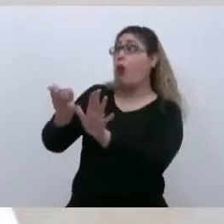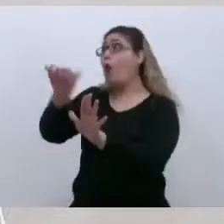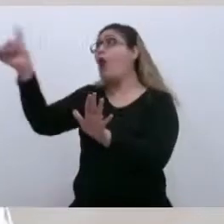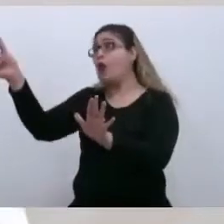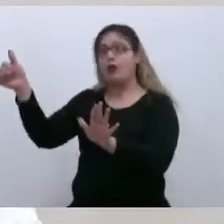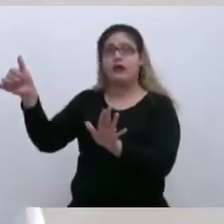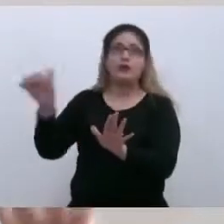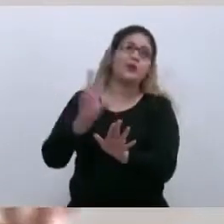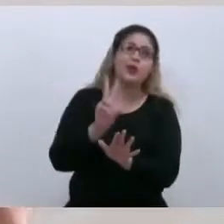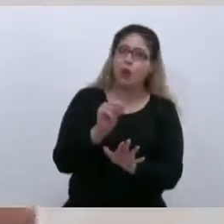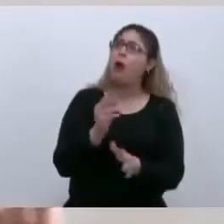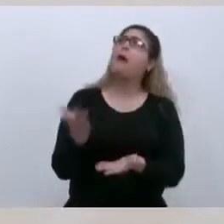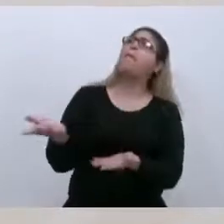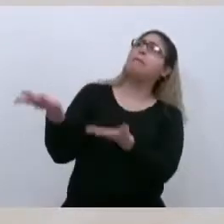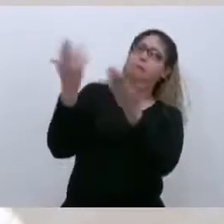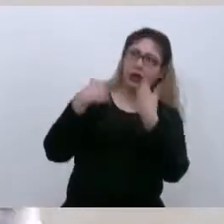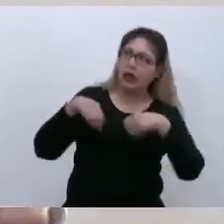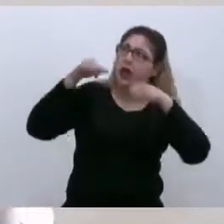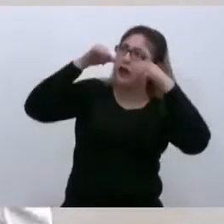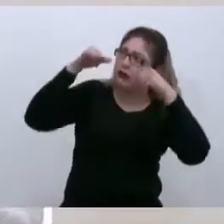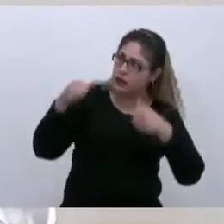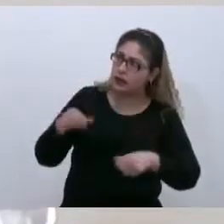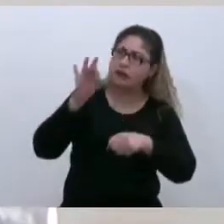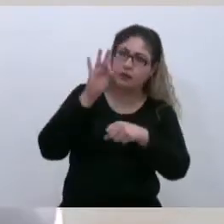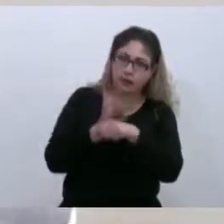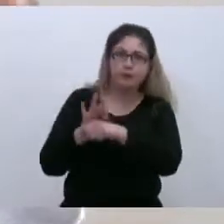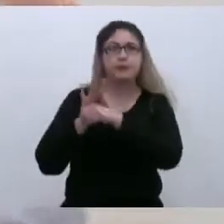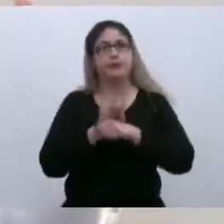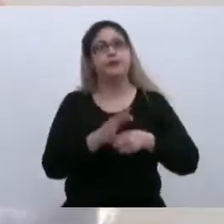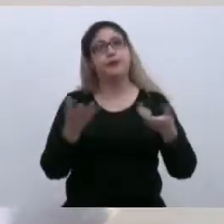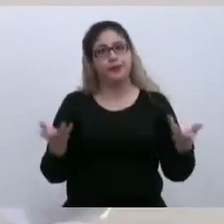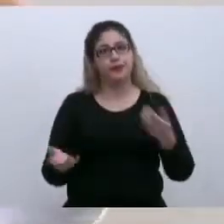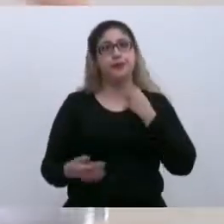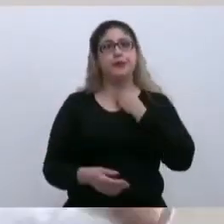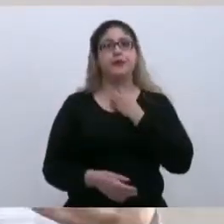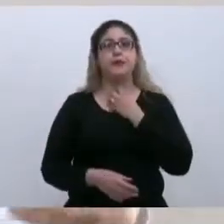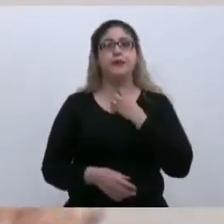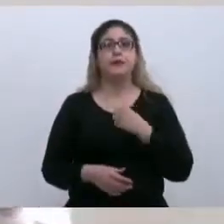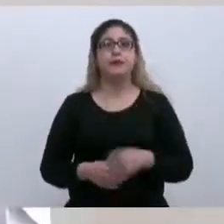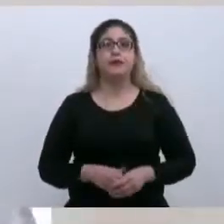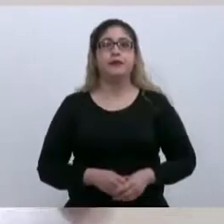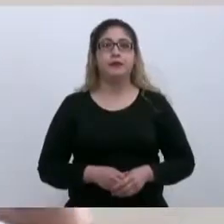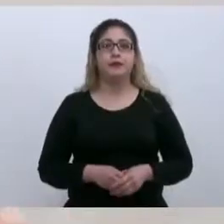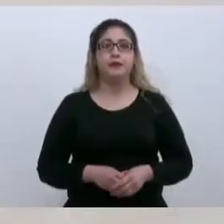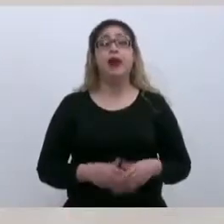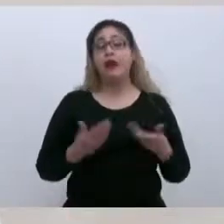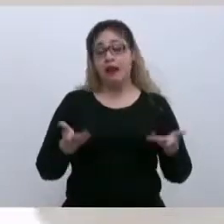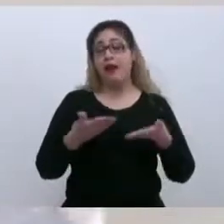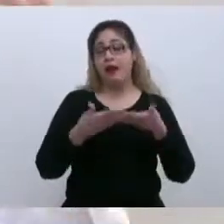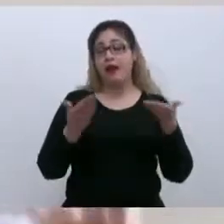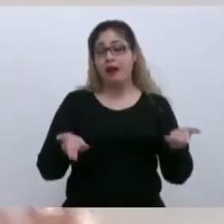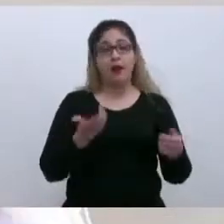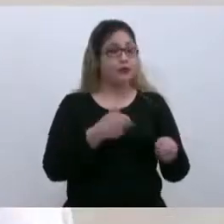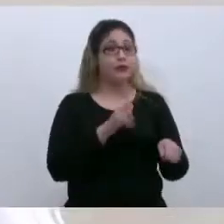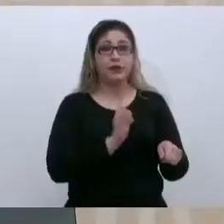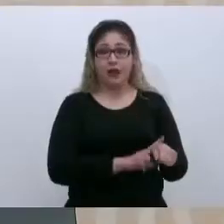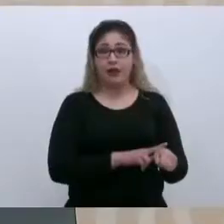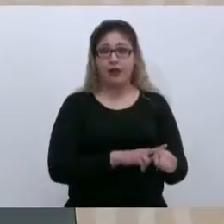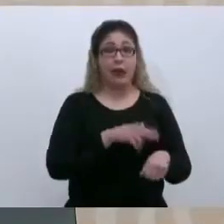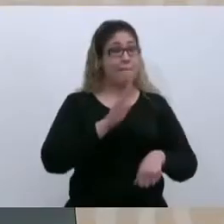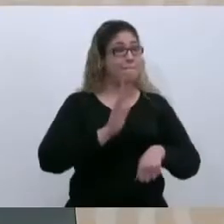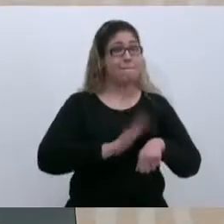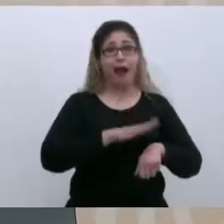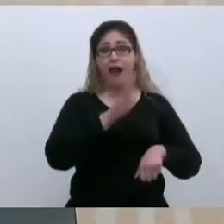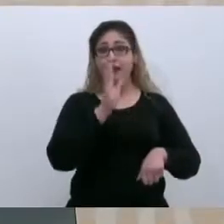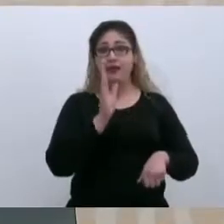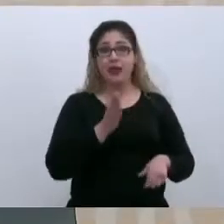atender también COVID, y crecimos a veces también con nuevos hospitales o nuevas instalaciones, y crecimos también a